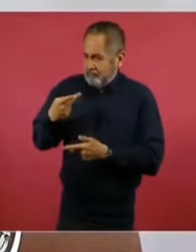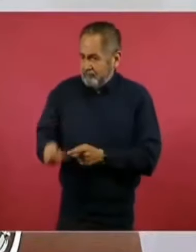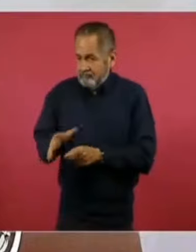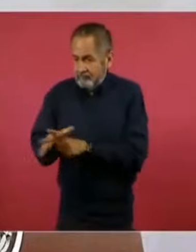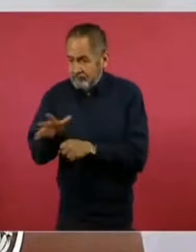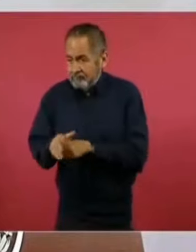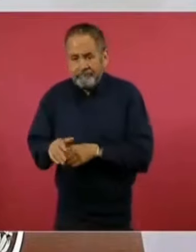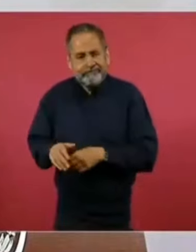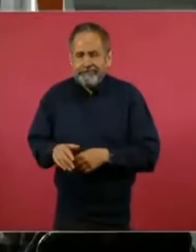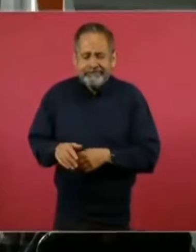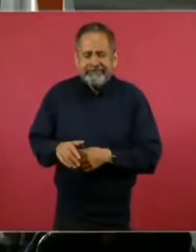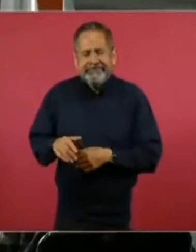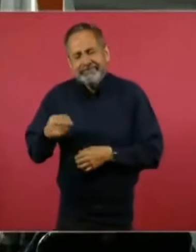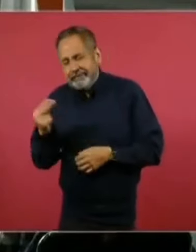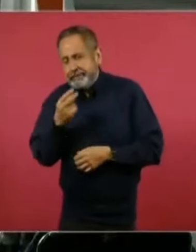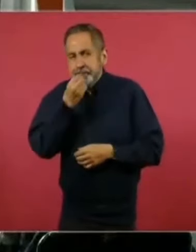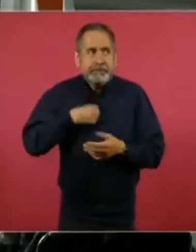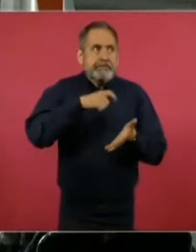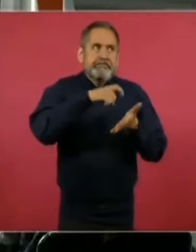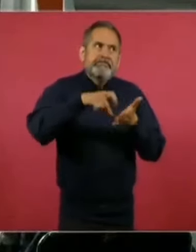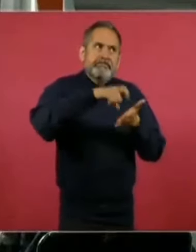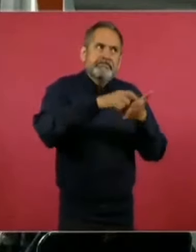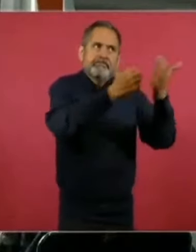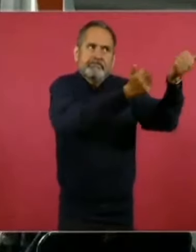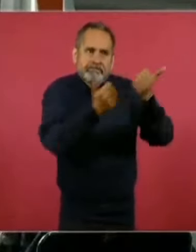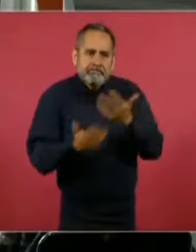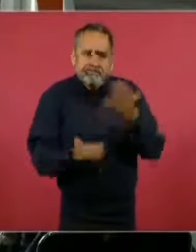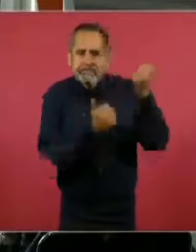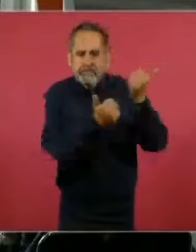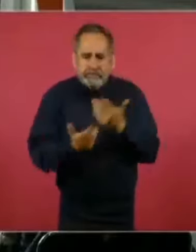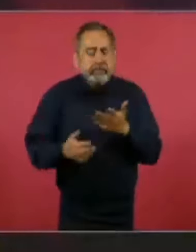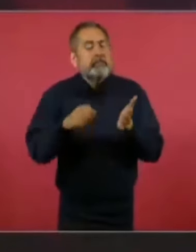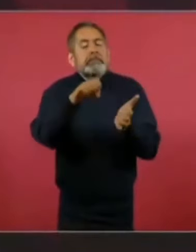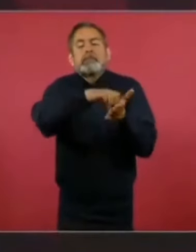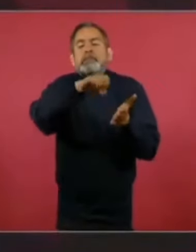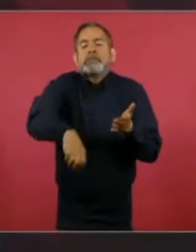de algunos alimentos. Por ejemplo, sí, señor, no somos